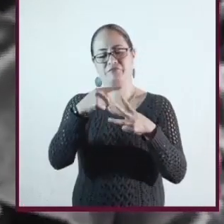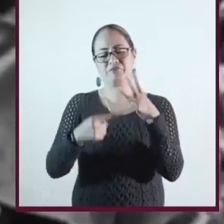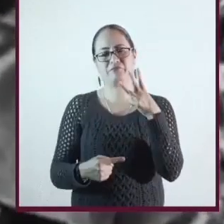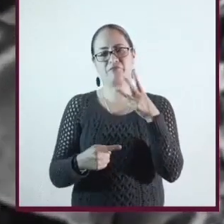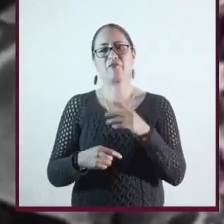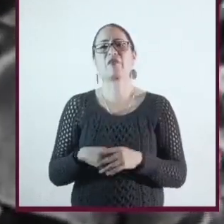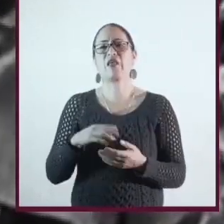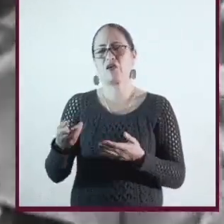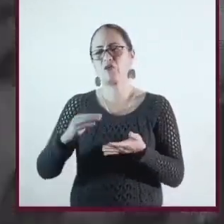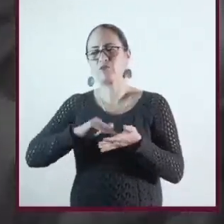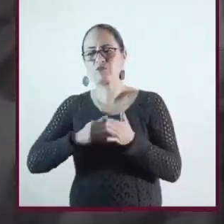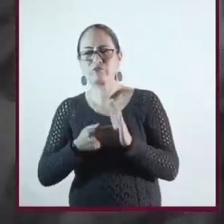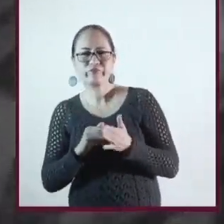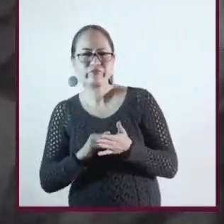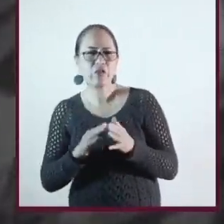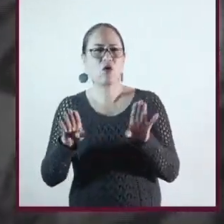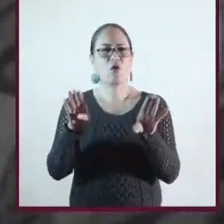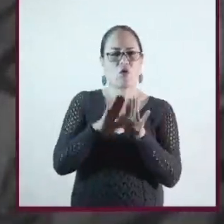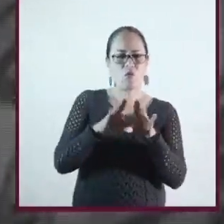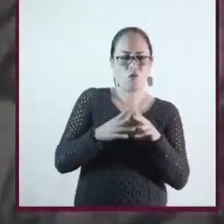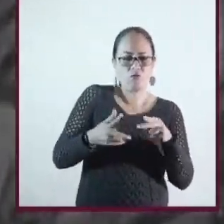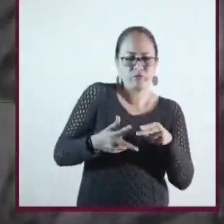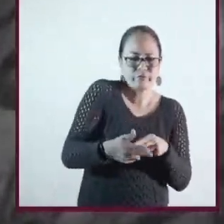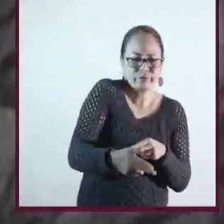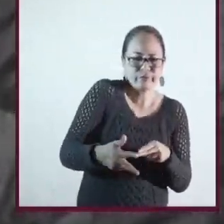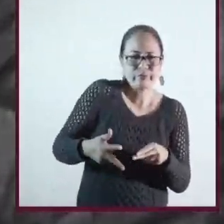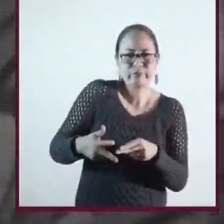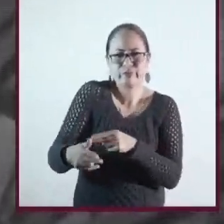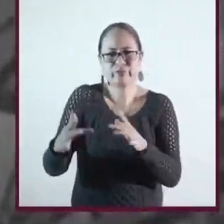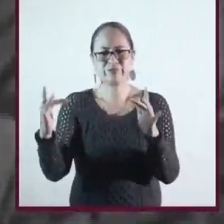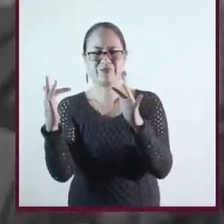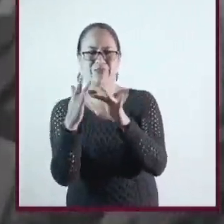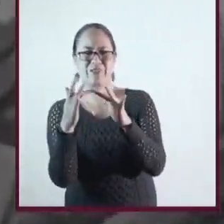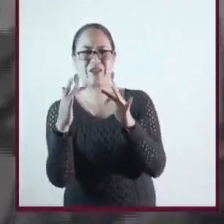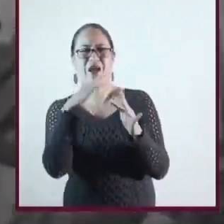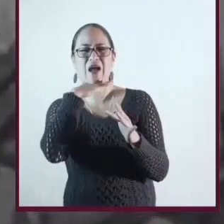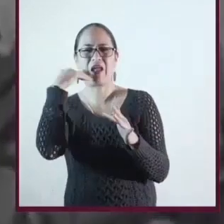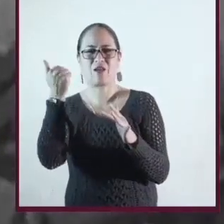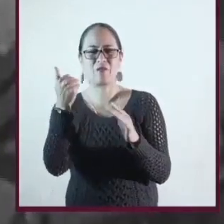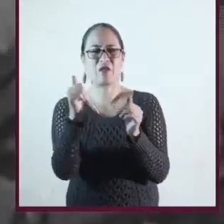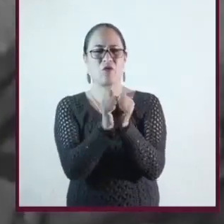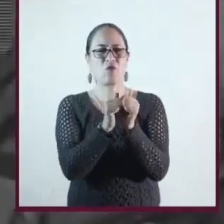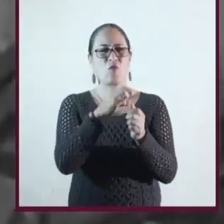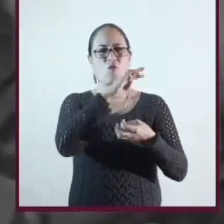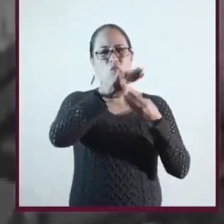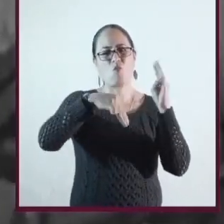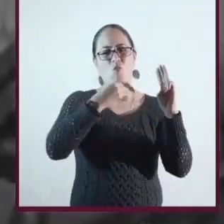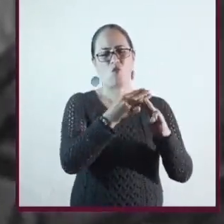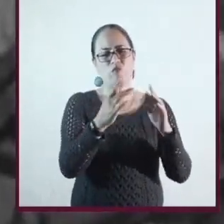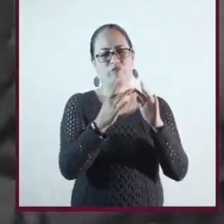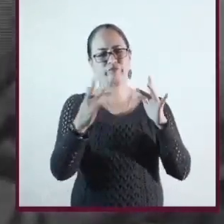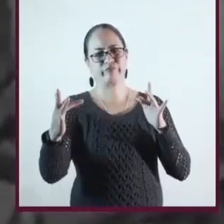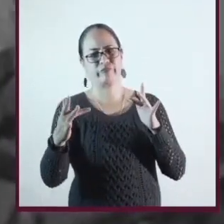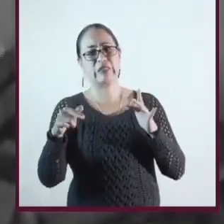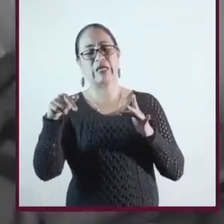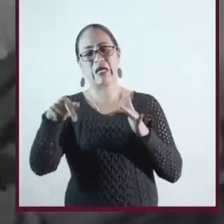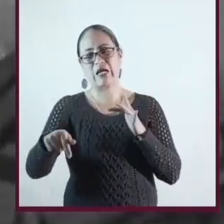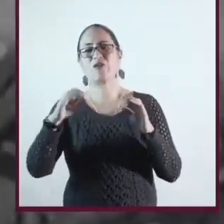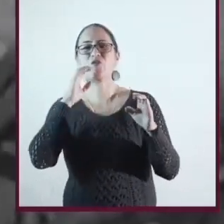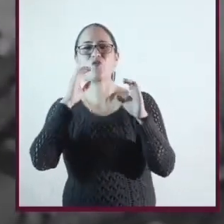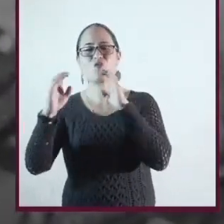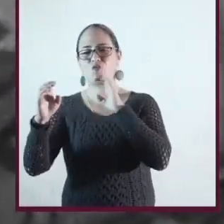infalible fue cortar los cables que conectaban al Imperio Alemán con el resto del mundo, obligándolo a depender de las